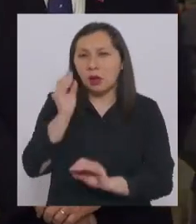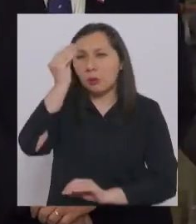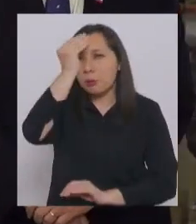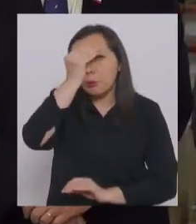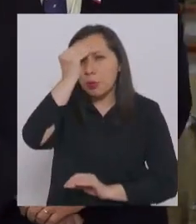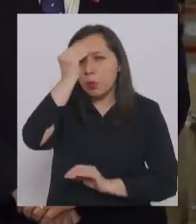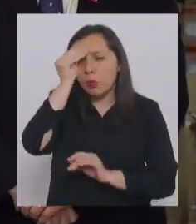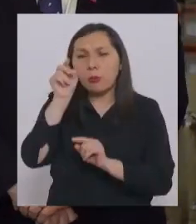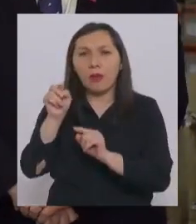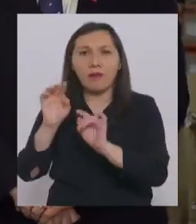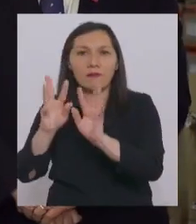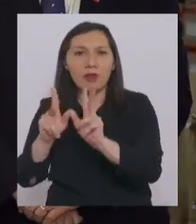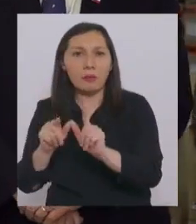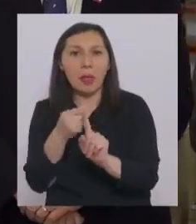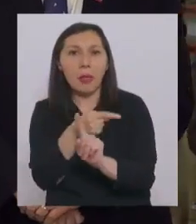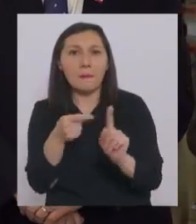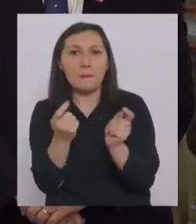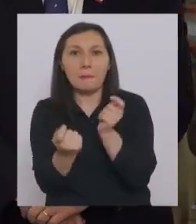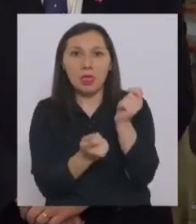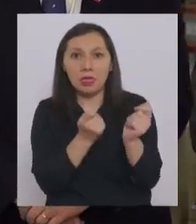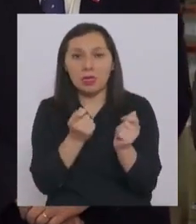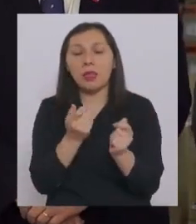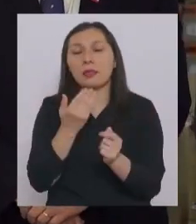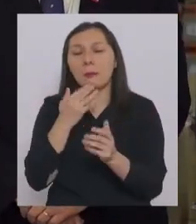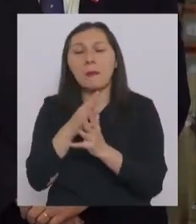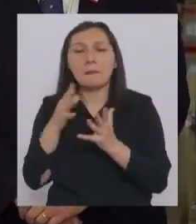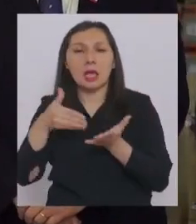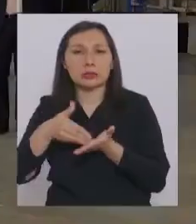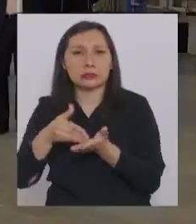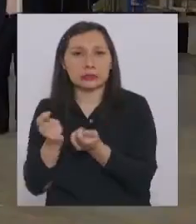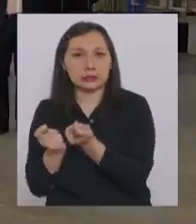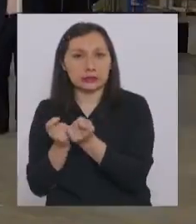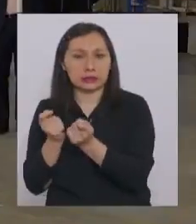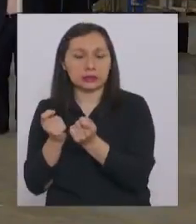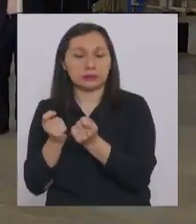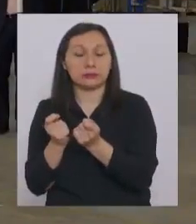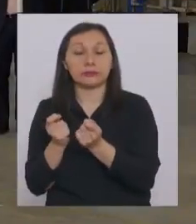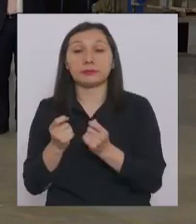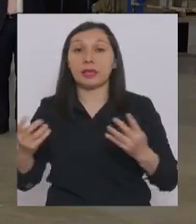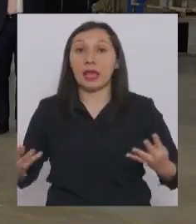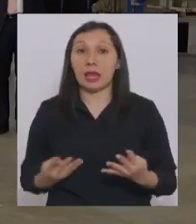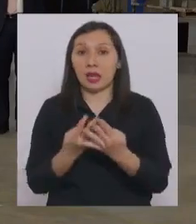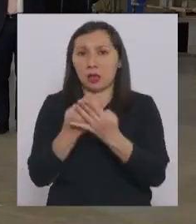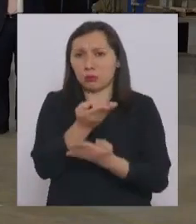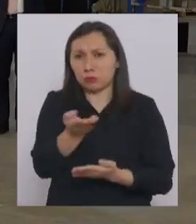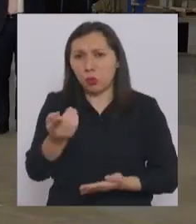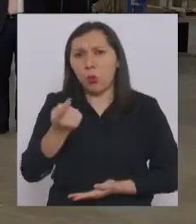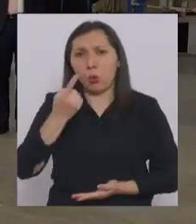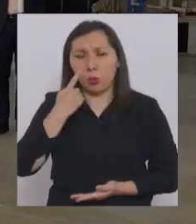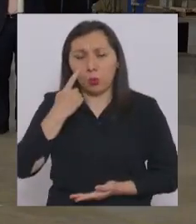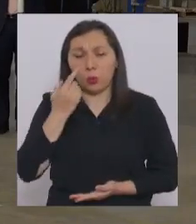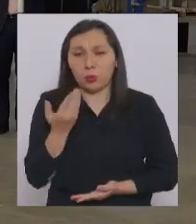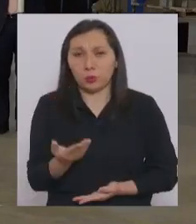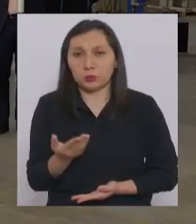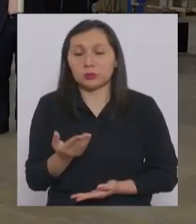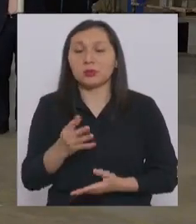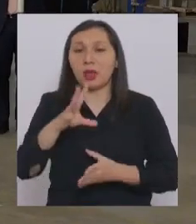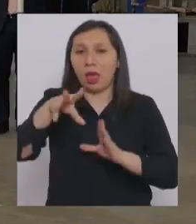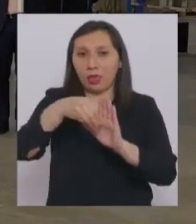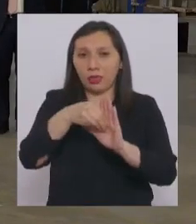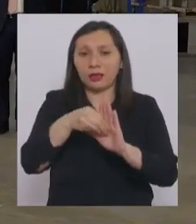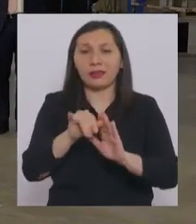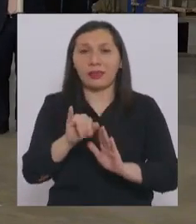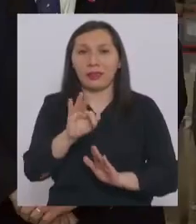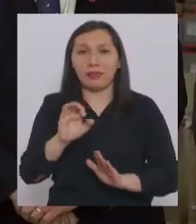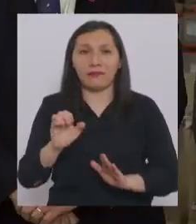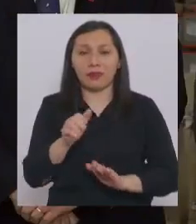preocupación por las familias de clase media y por las familias más vulnerables. Esta red ustedes la conocen incluye el